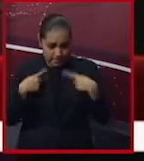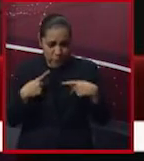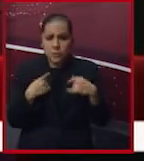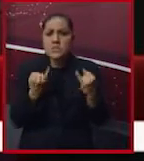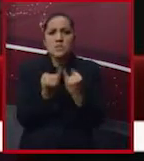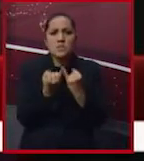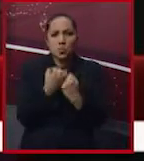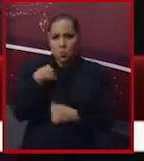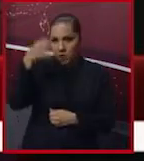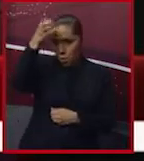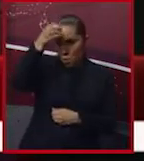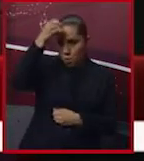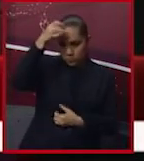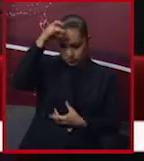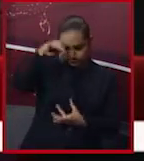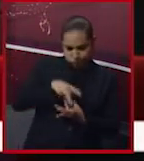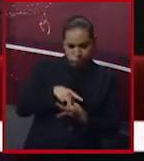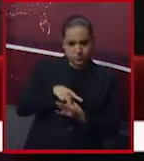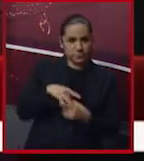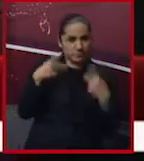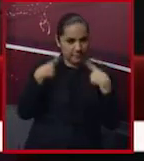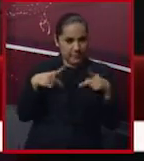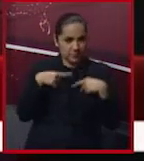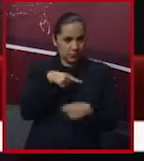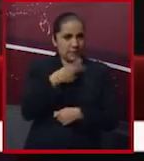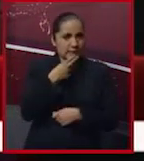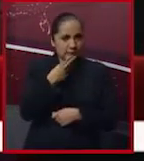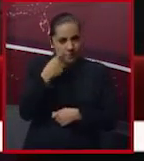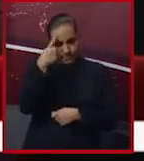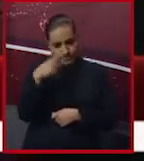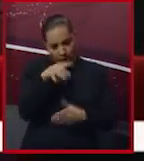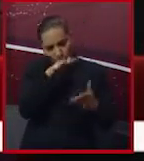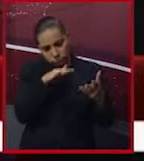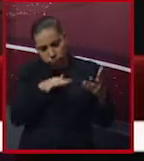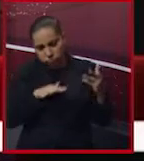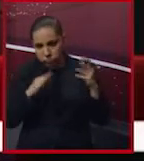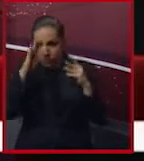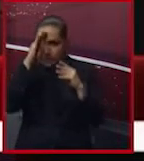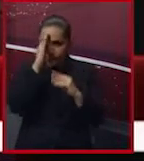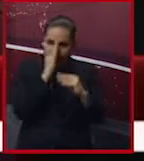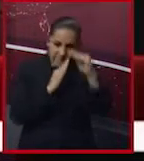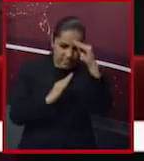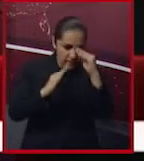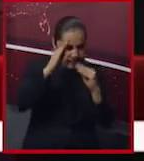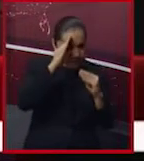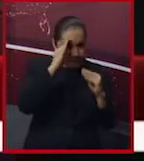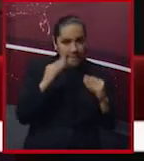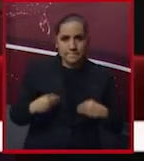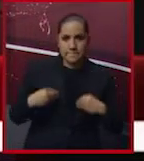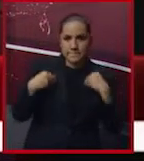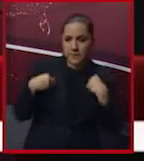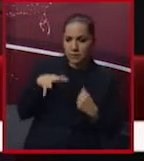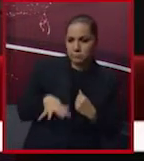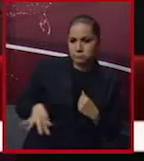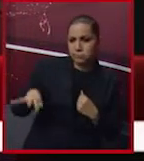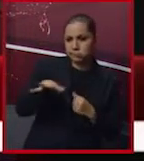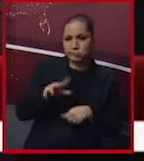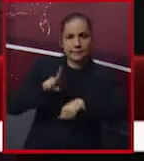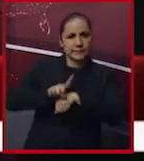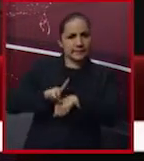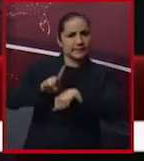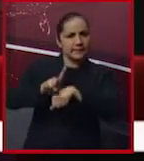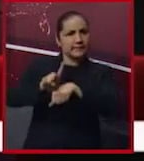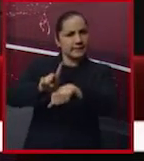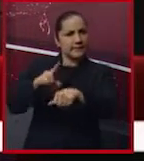finalidad reflexiva, pero además de impulso a la normal cotidianidad con la que vivimos en nuestras